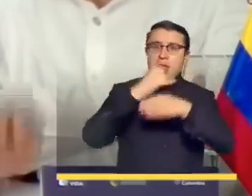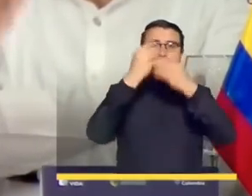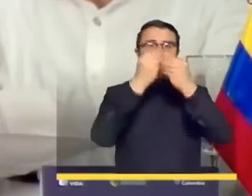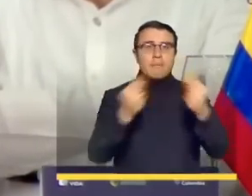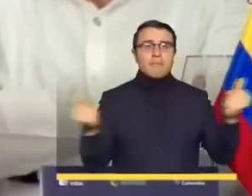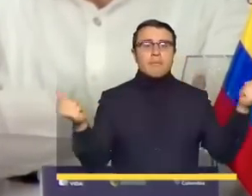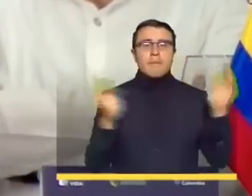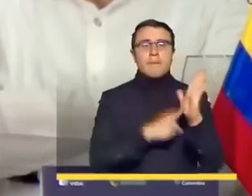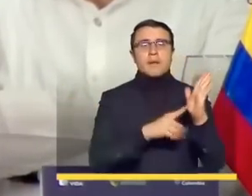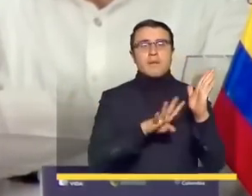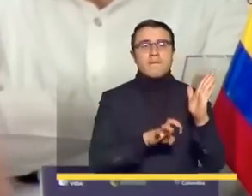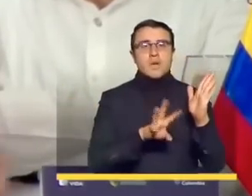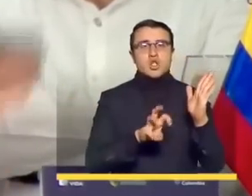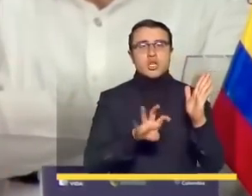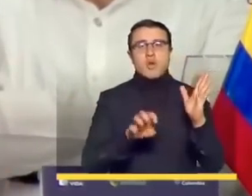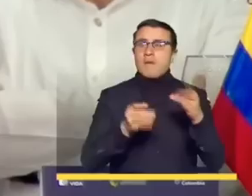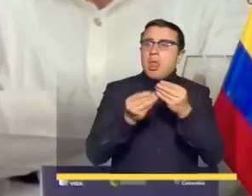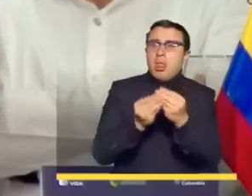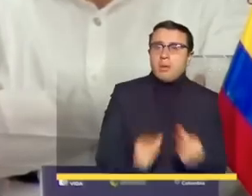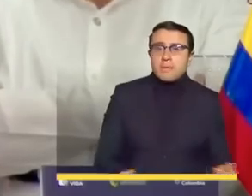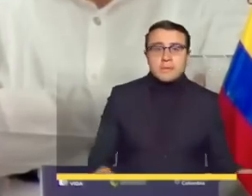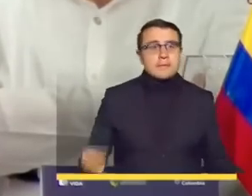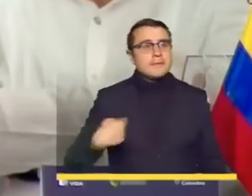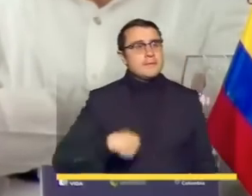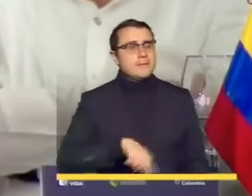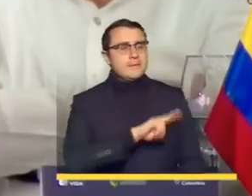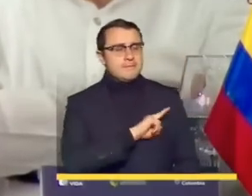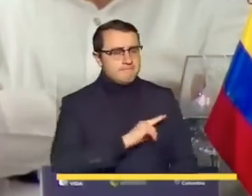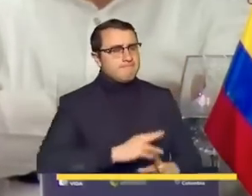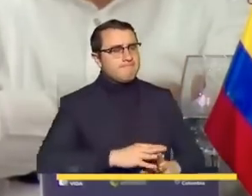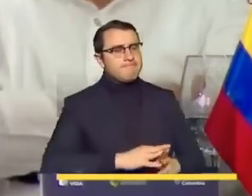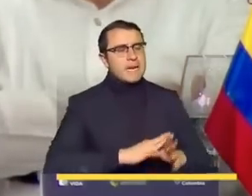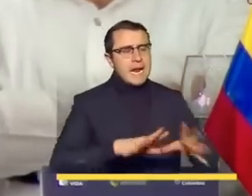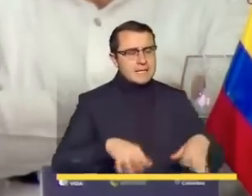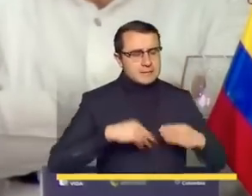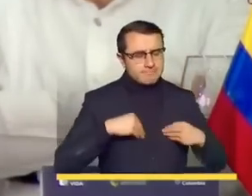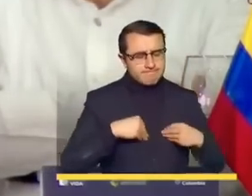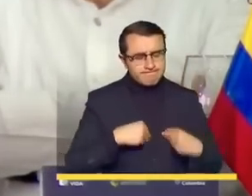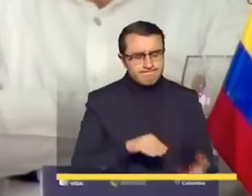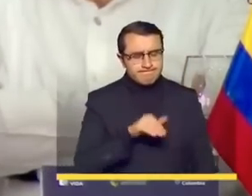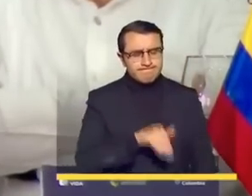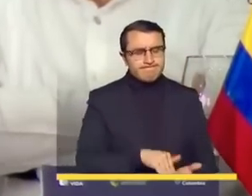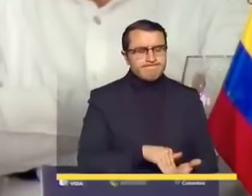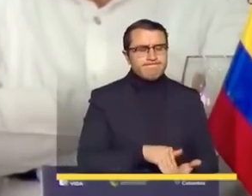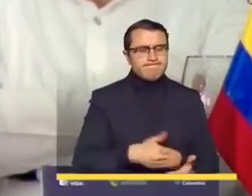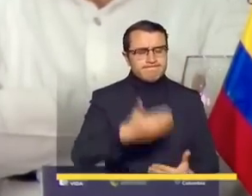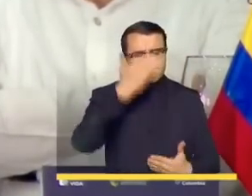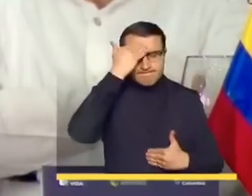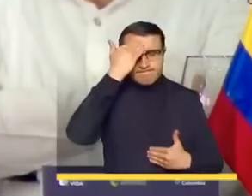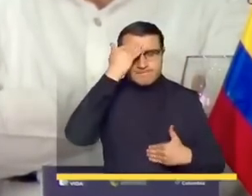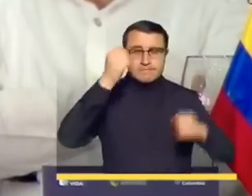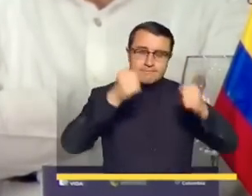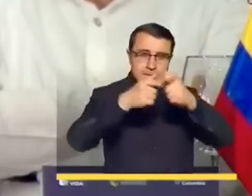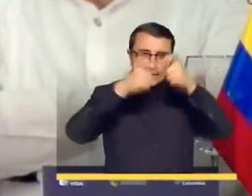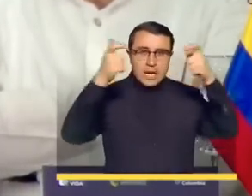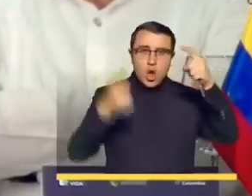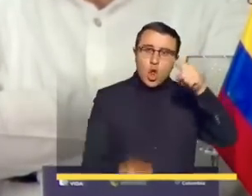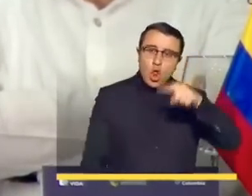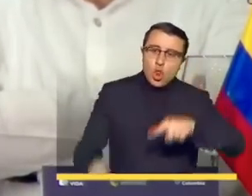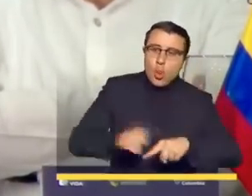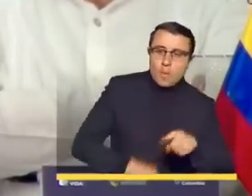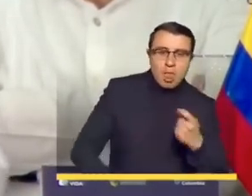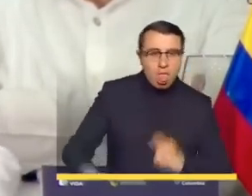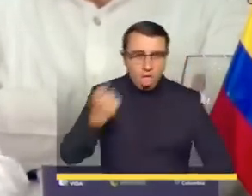89 y convencimos y nos convencimos nosotros y todos que el Estado no puede acabar el